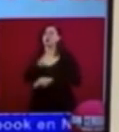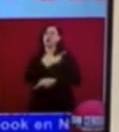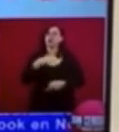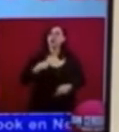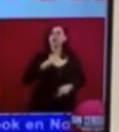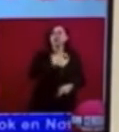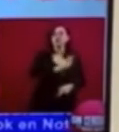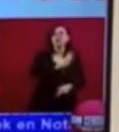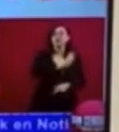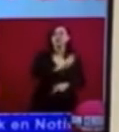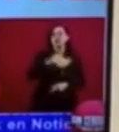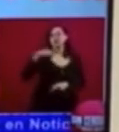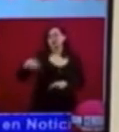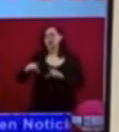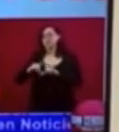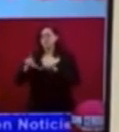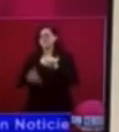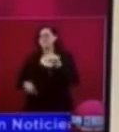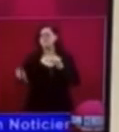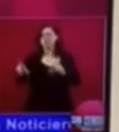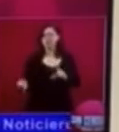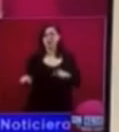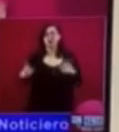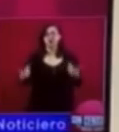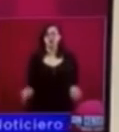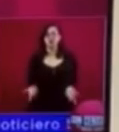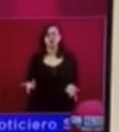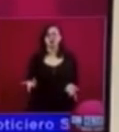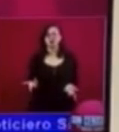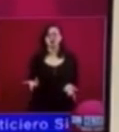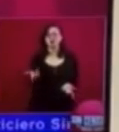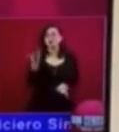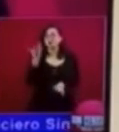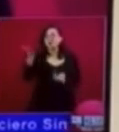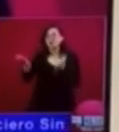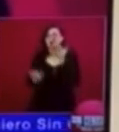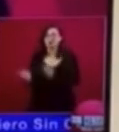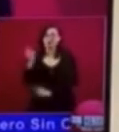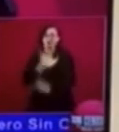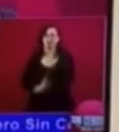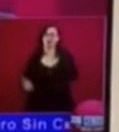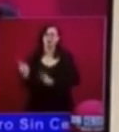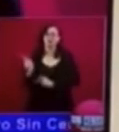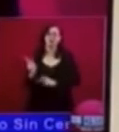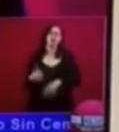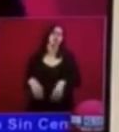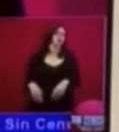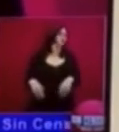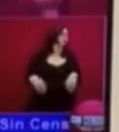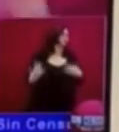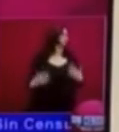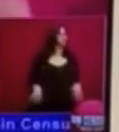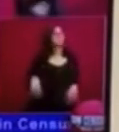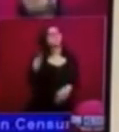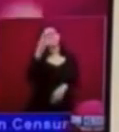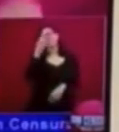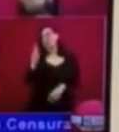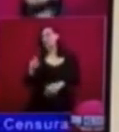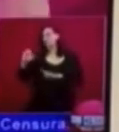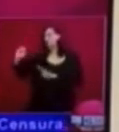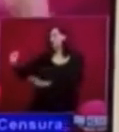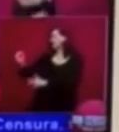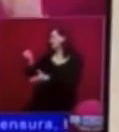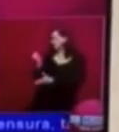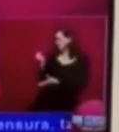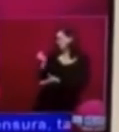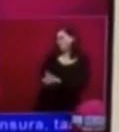sus donativos, con sus aportaciones y lo que nos paga de publicidad el empresario, el pequeño empresario que se anuncia con